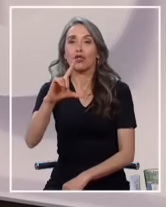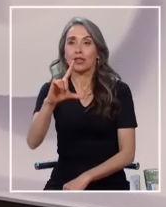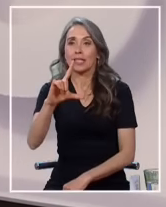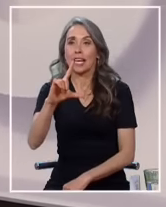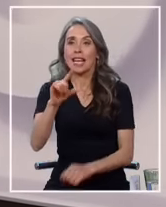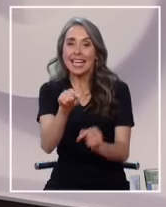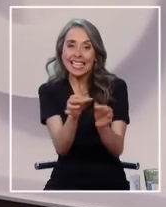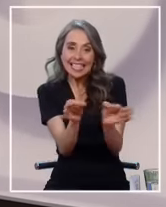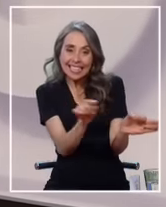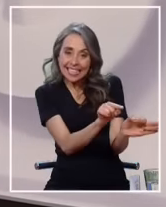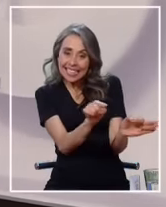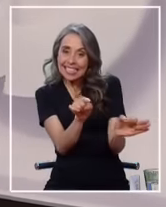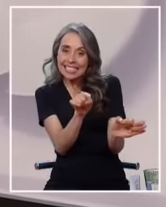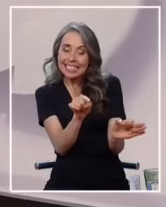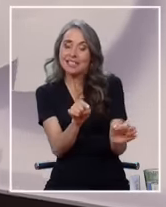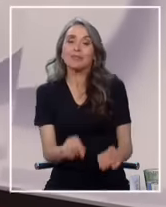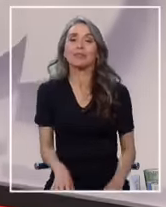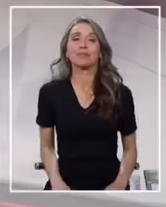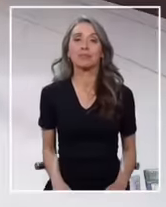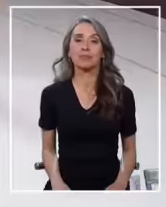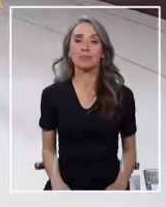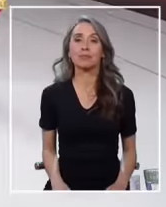24horas.cl.